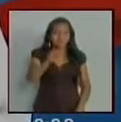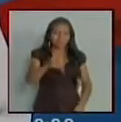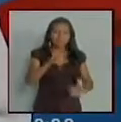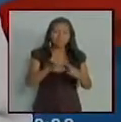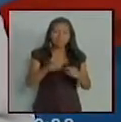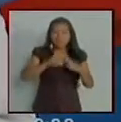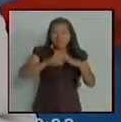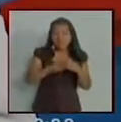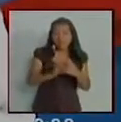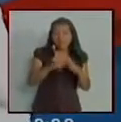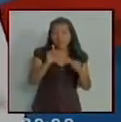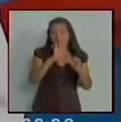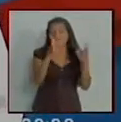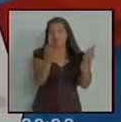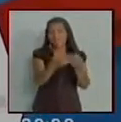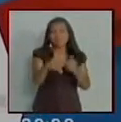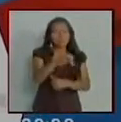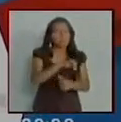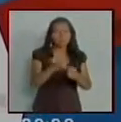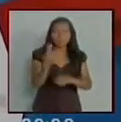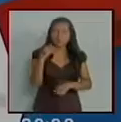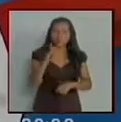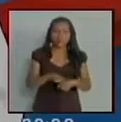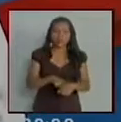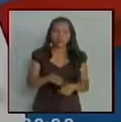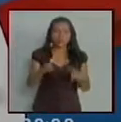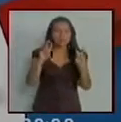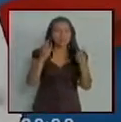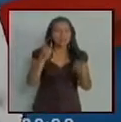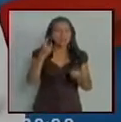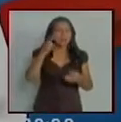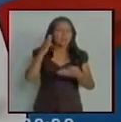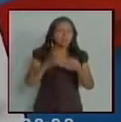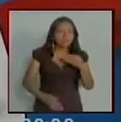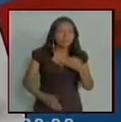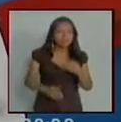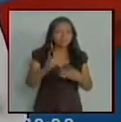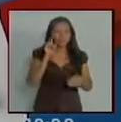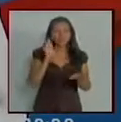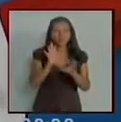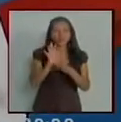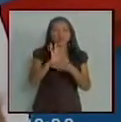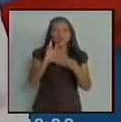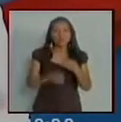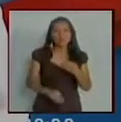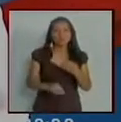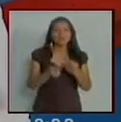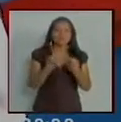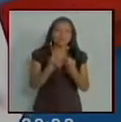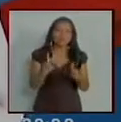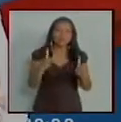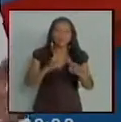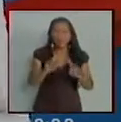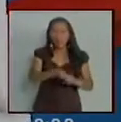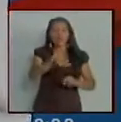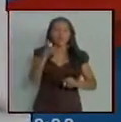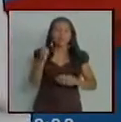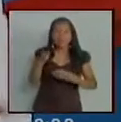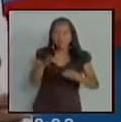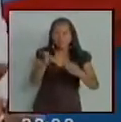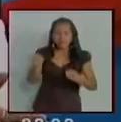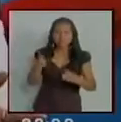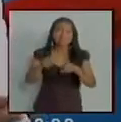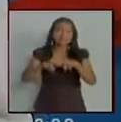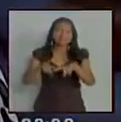recomienda, apenas se haga la detección de una pérdida auditiva, o sea, este niño estimularlo, ¿no? Hay diferentes metodologías. De acuerdo a la